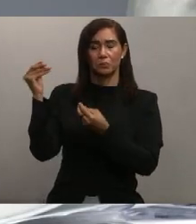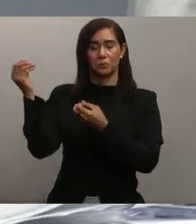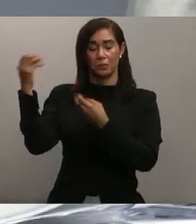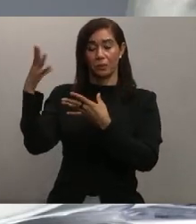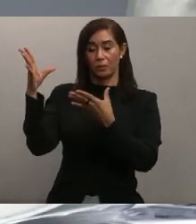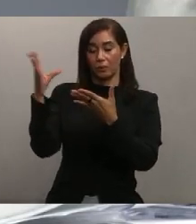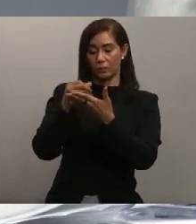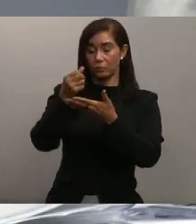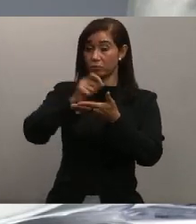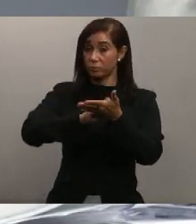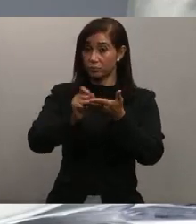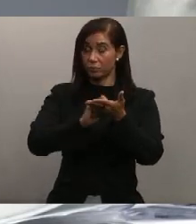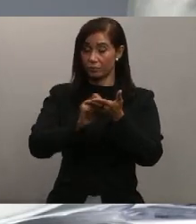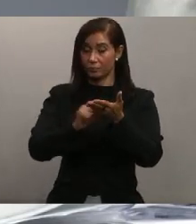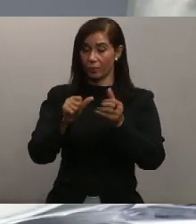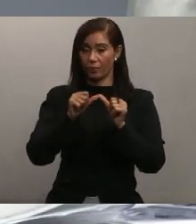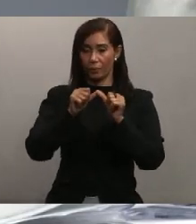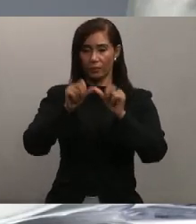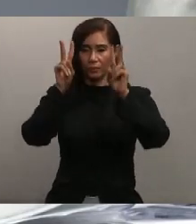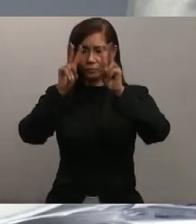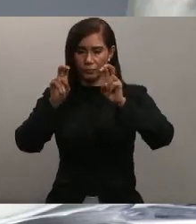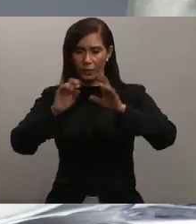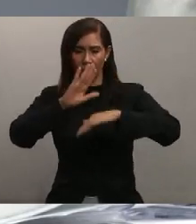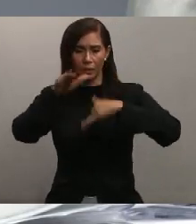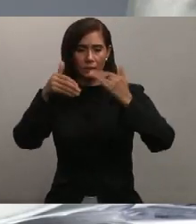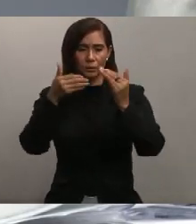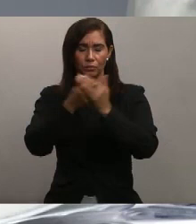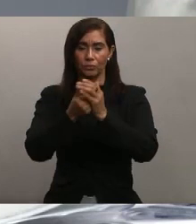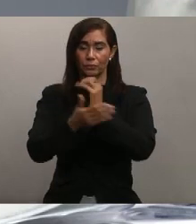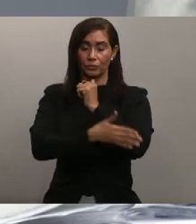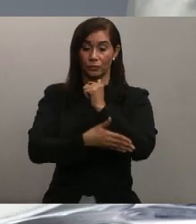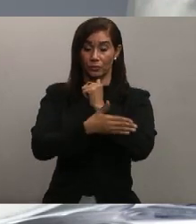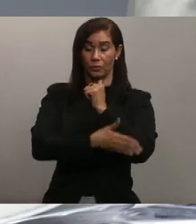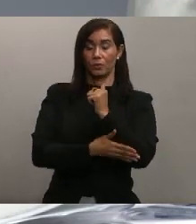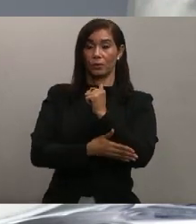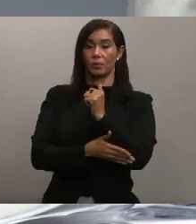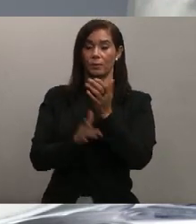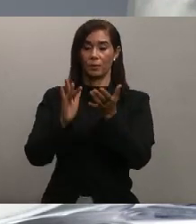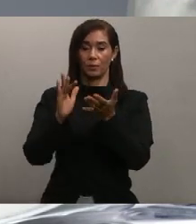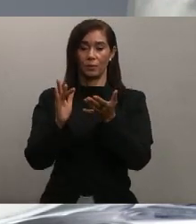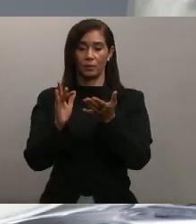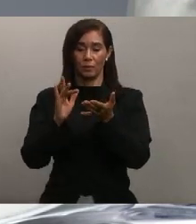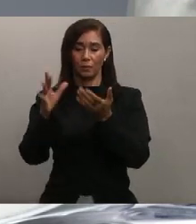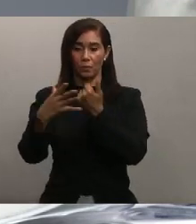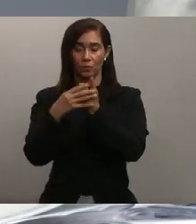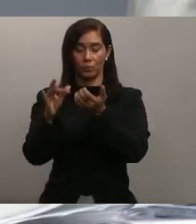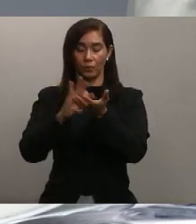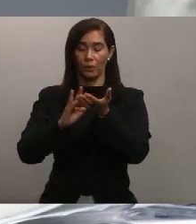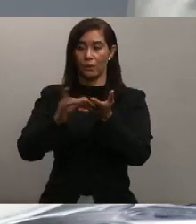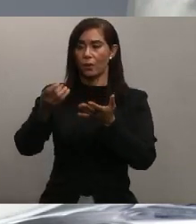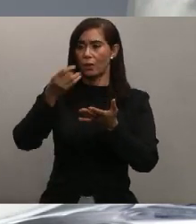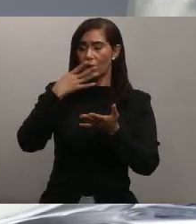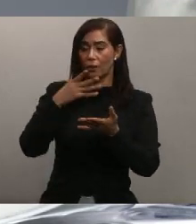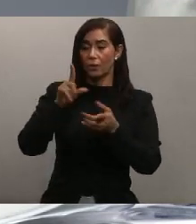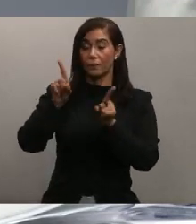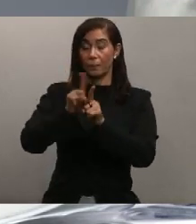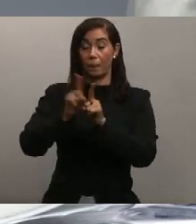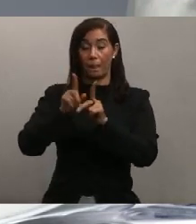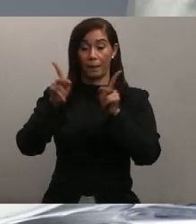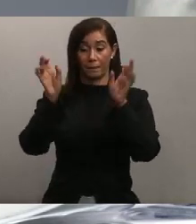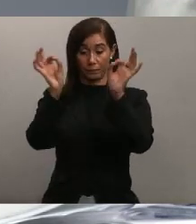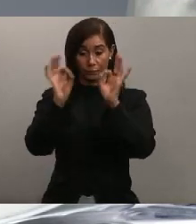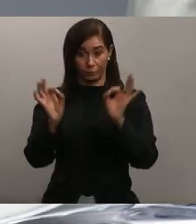seguimiento a las incidencias que a nivel mundial, tanto en materia de tratamiento como del comportamiento clínico